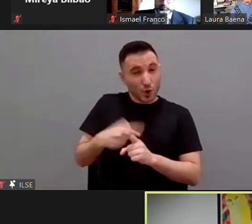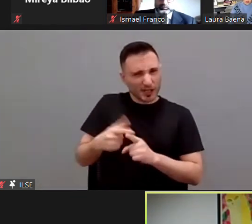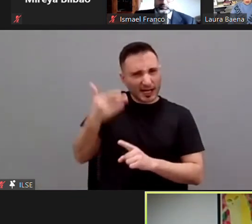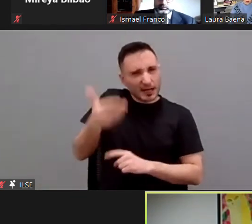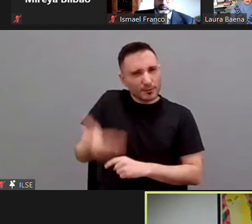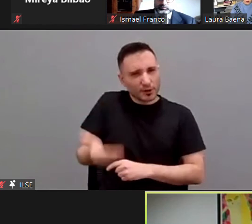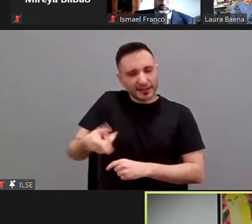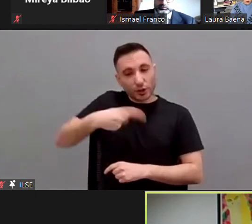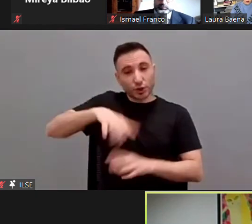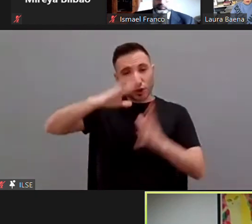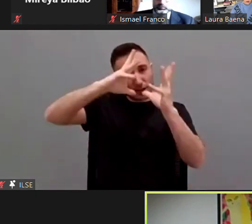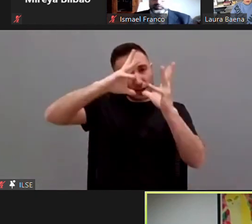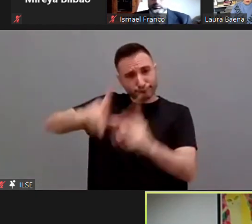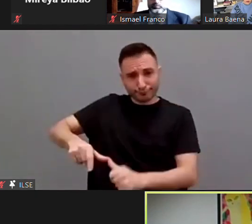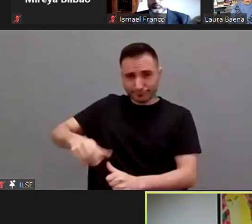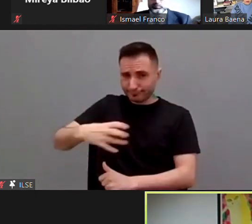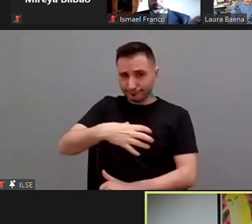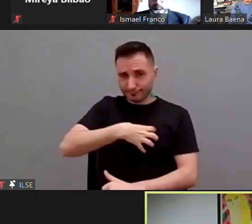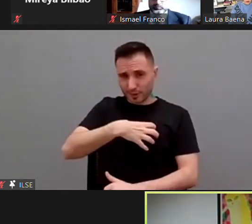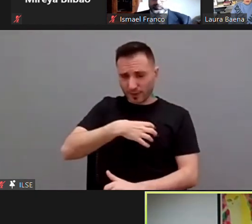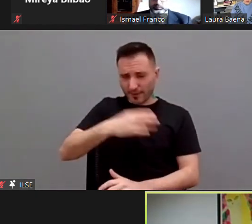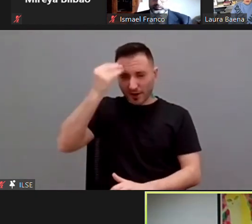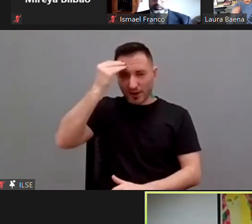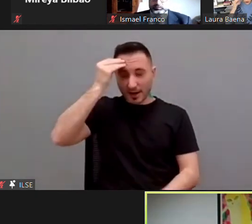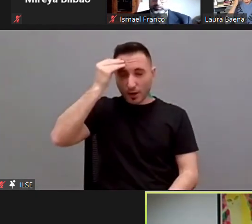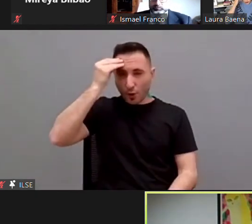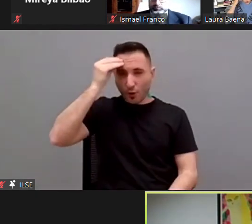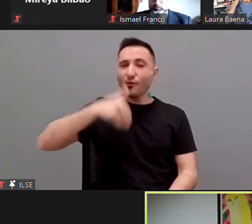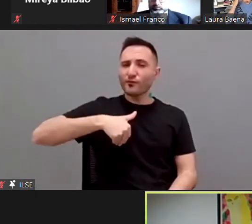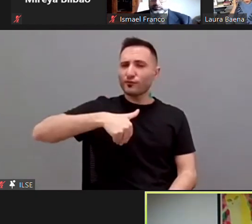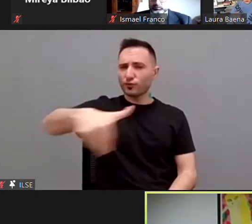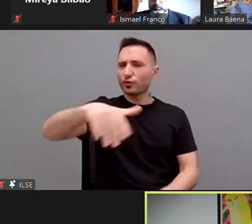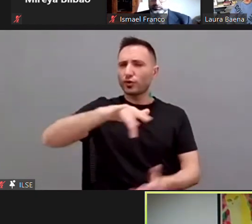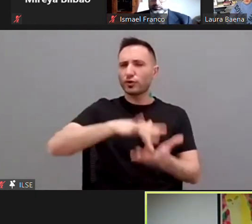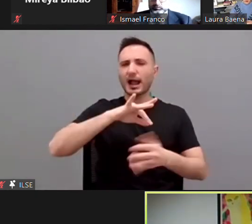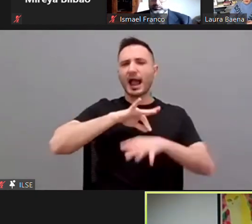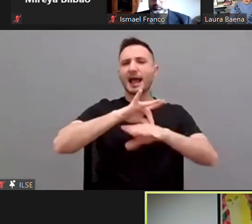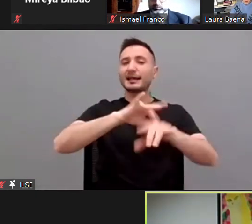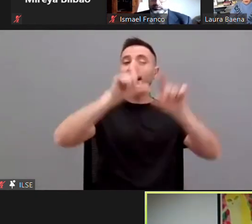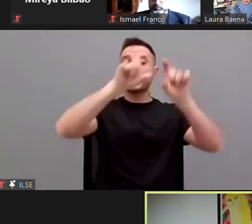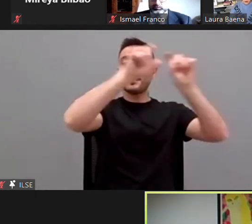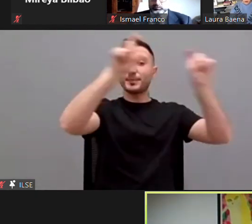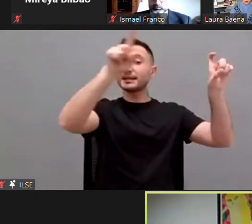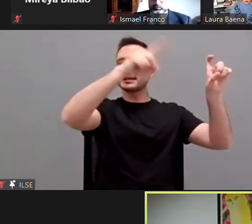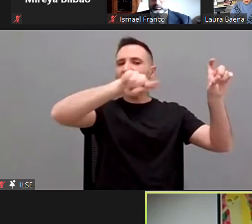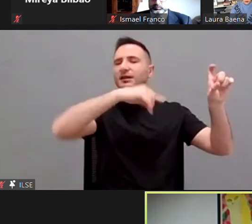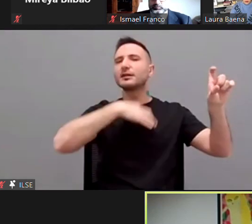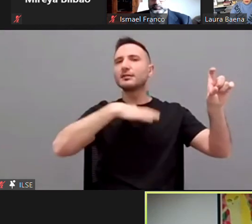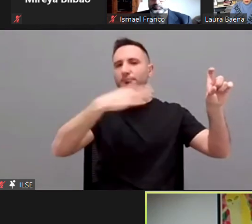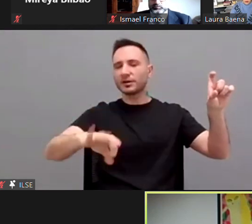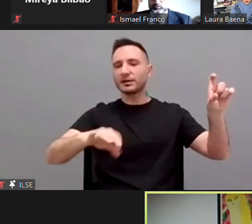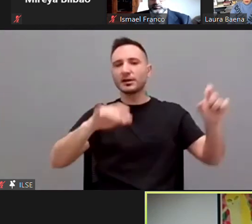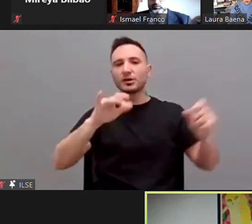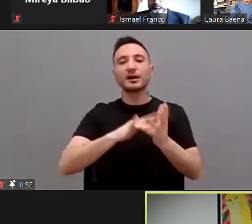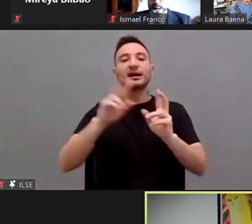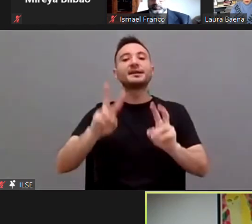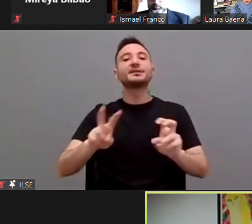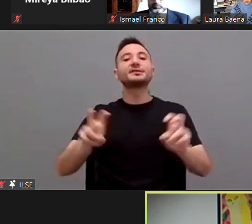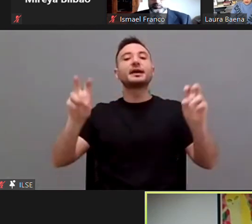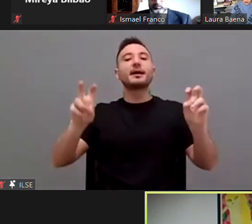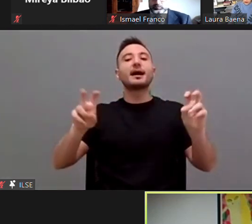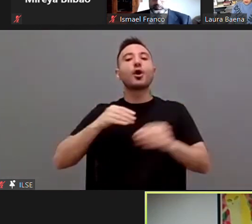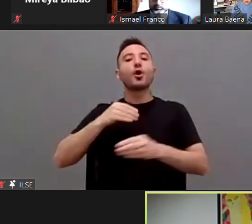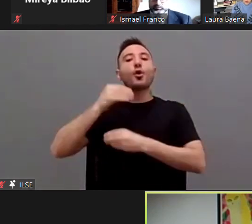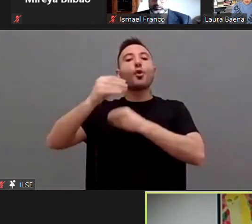calibrar, pero yo creo que va a estar en las agendas de las empresas, es todo lo que tiene que ver con la racionalización del uso de